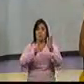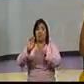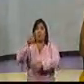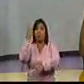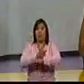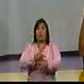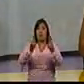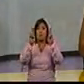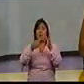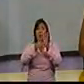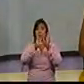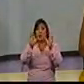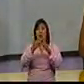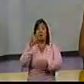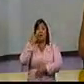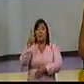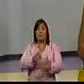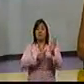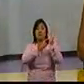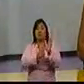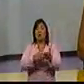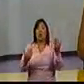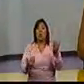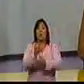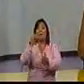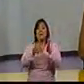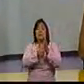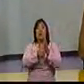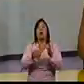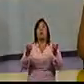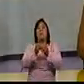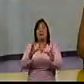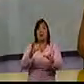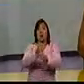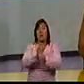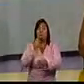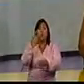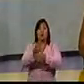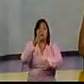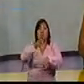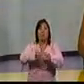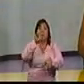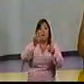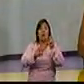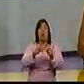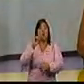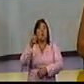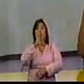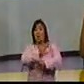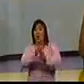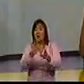días de febrero, el Registro Civil tiene prevista la presentación y la emisión de la nueva cédula con mayores seguridades. Por ello se hace un llamado a la ciudadanía para que